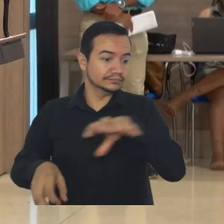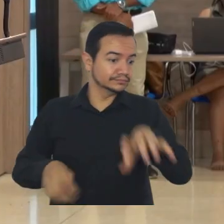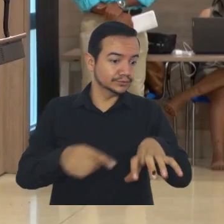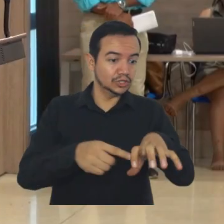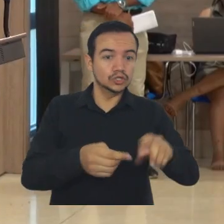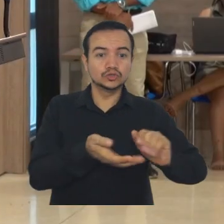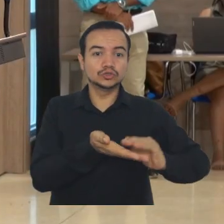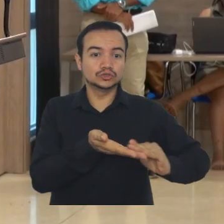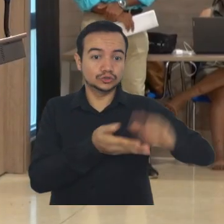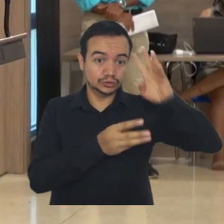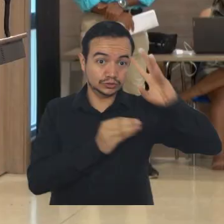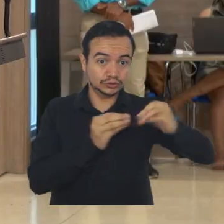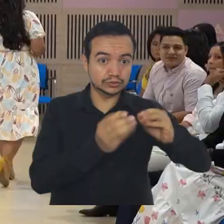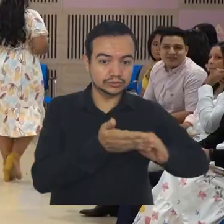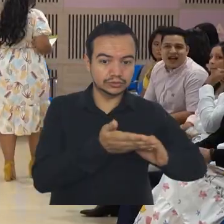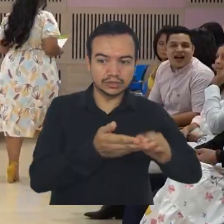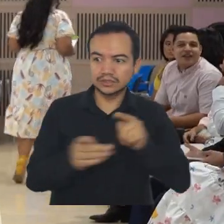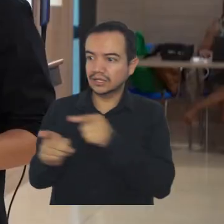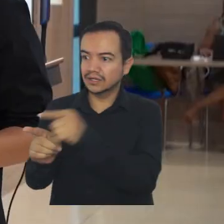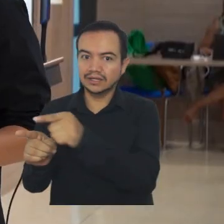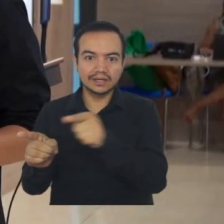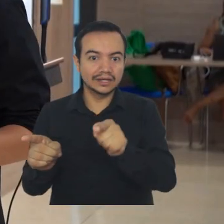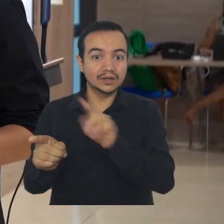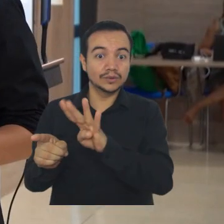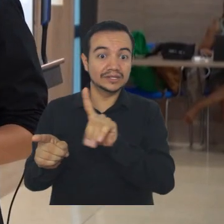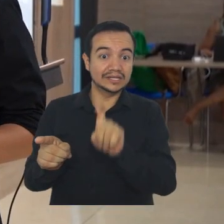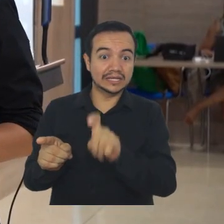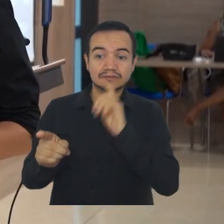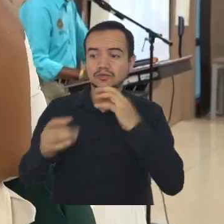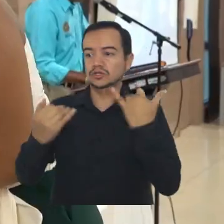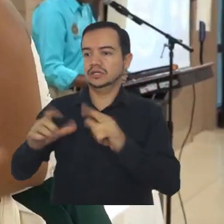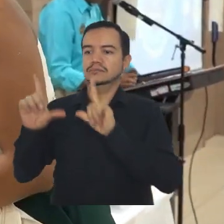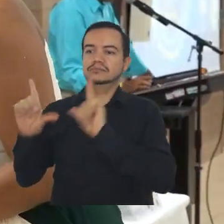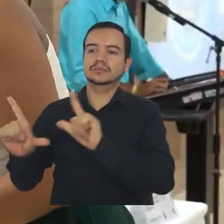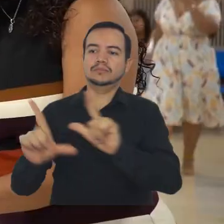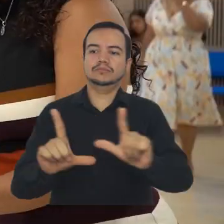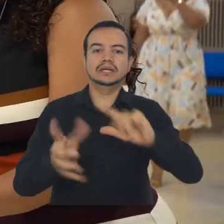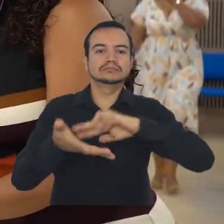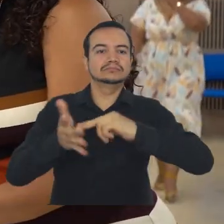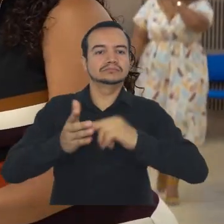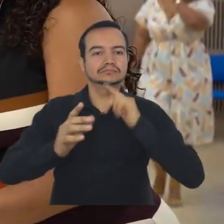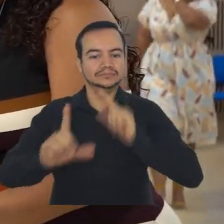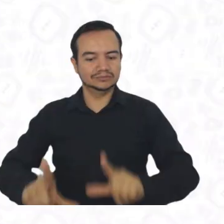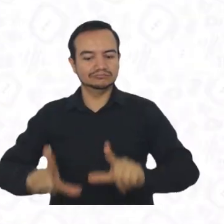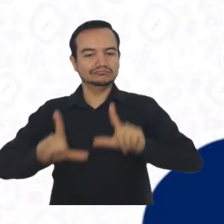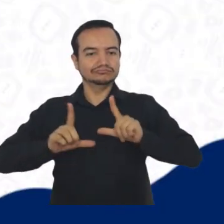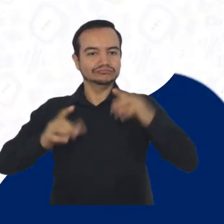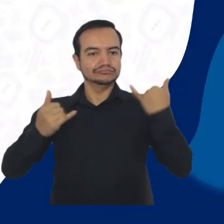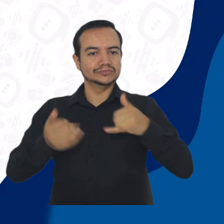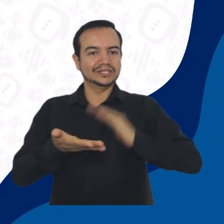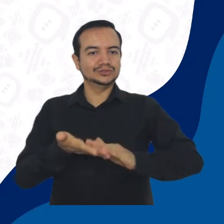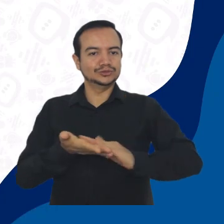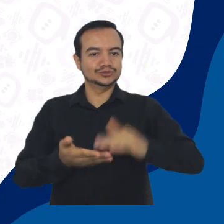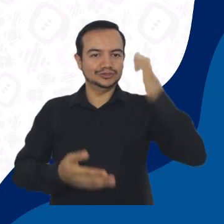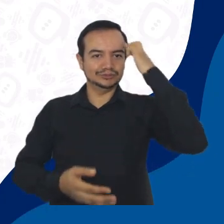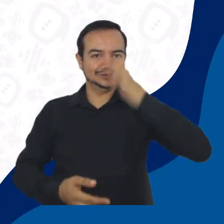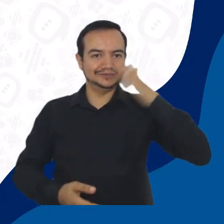Jurídico y Centro de Conciliación fueron certificados como conciliadores en Derecho por la Universidad del Magdalena.